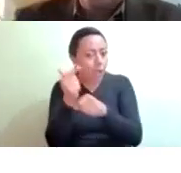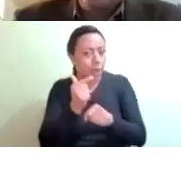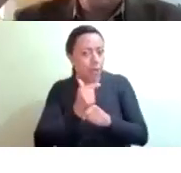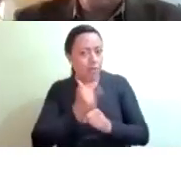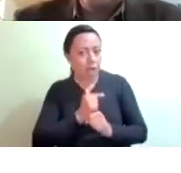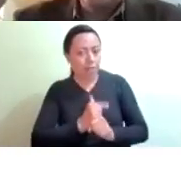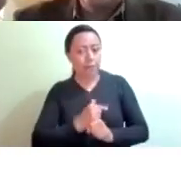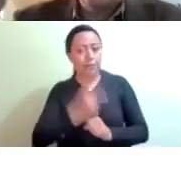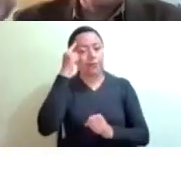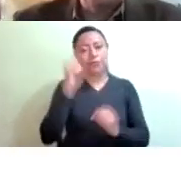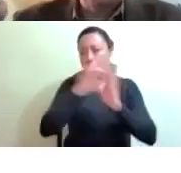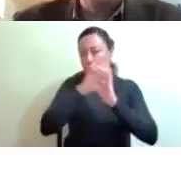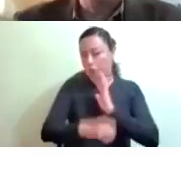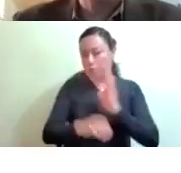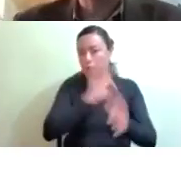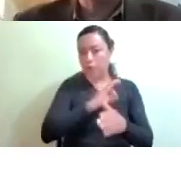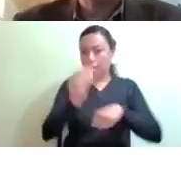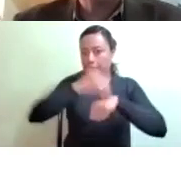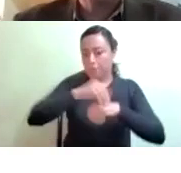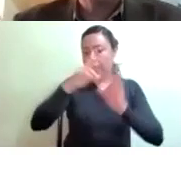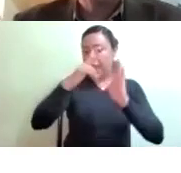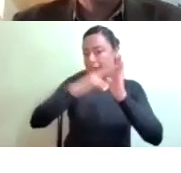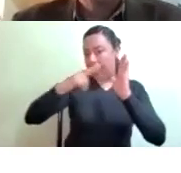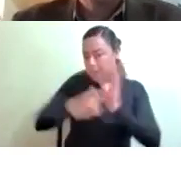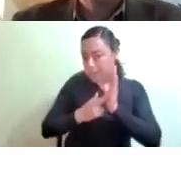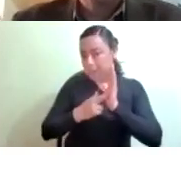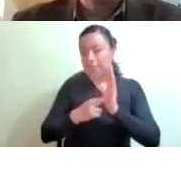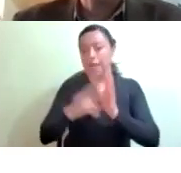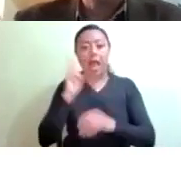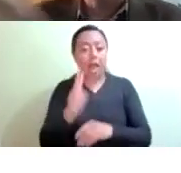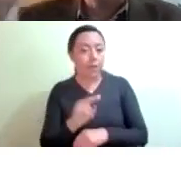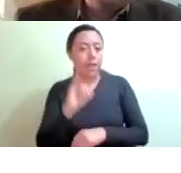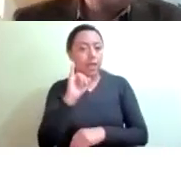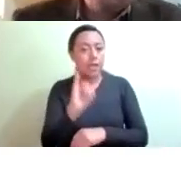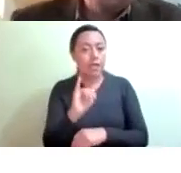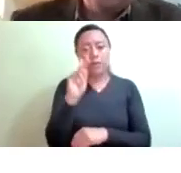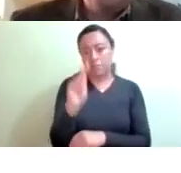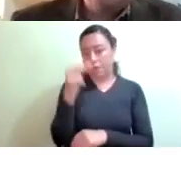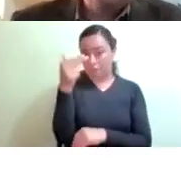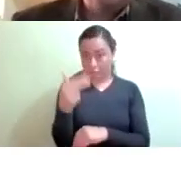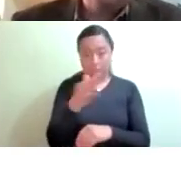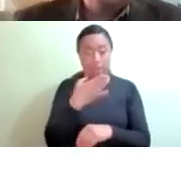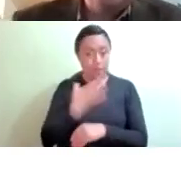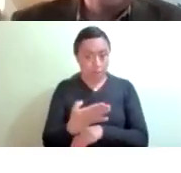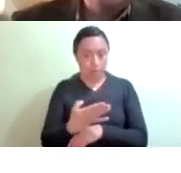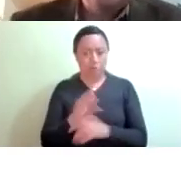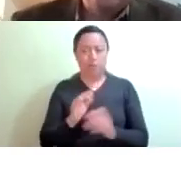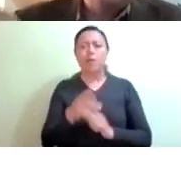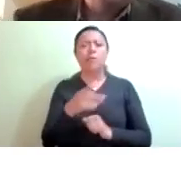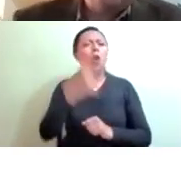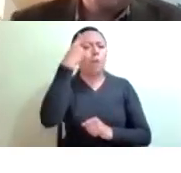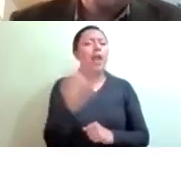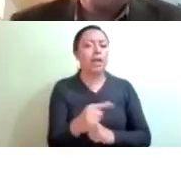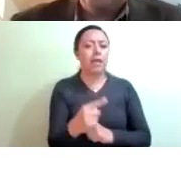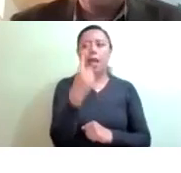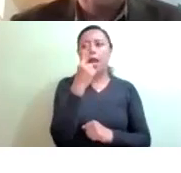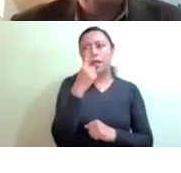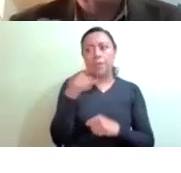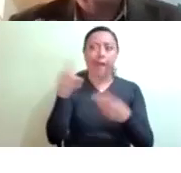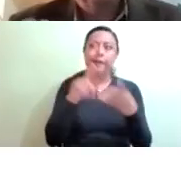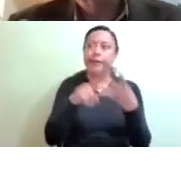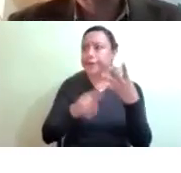iba llenando los requisitos para saber si el IPH estaba bien, pero no con el ánimo como de calificar al policía y decir, ay, otra vez está mal